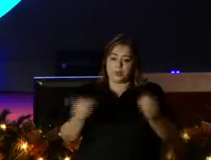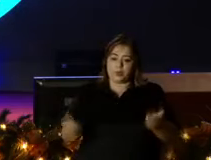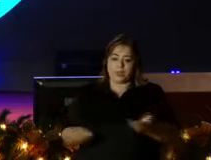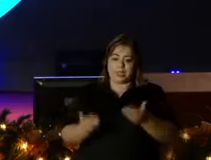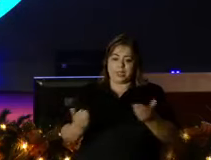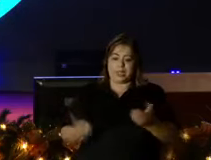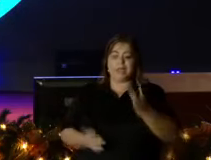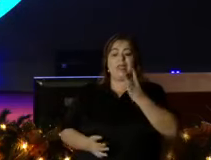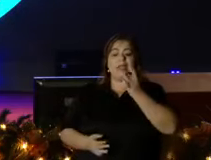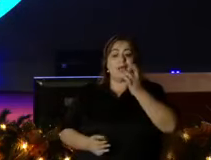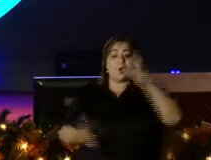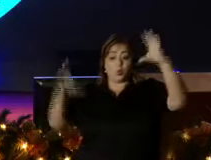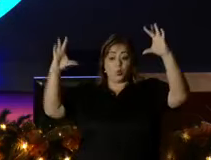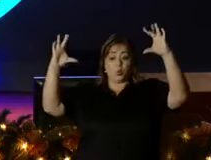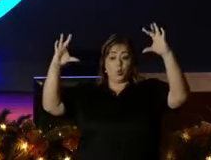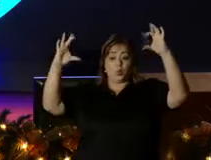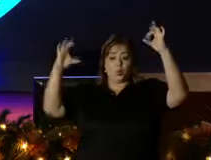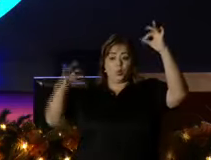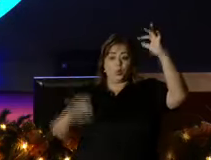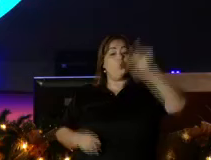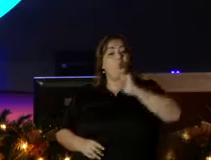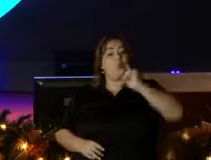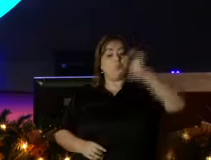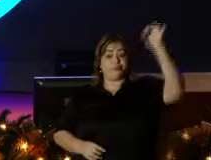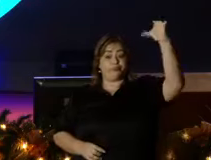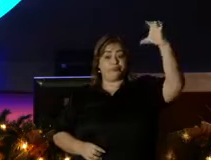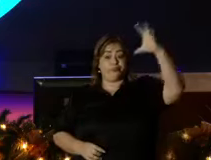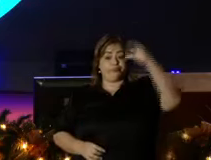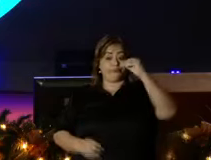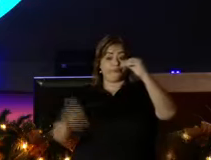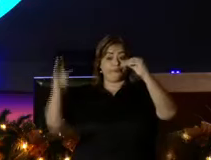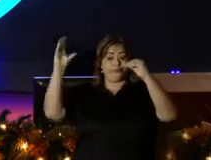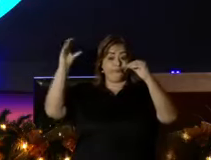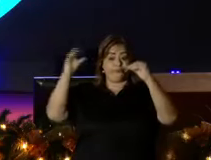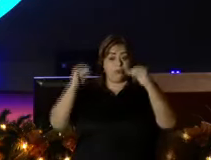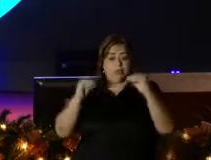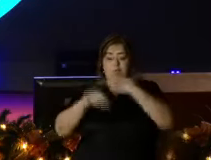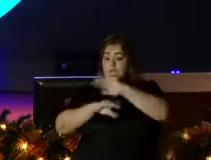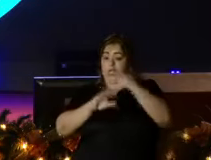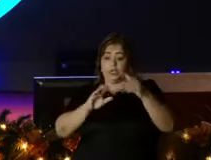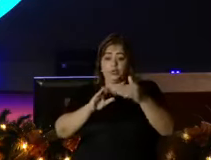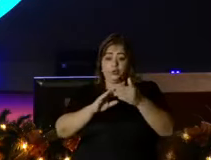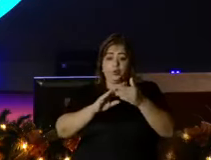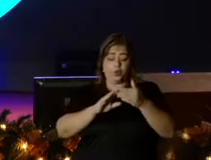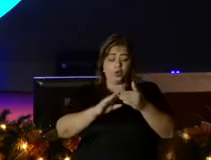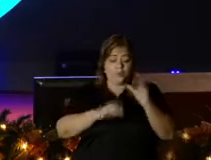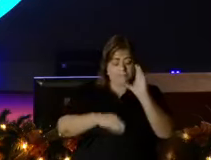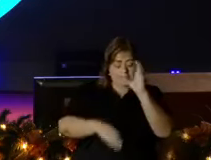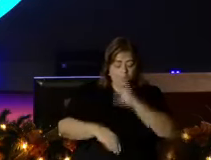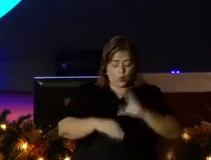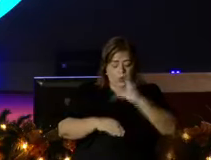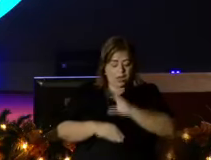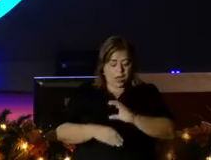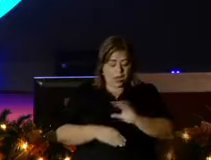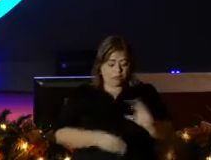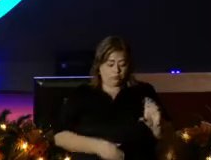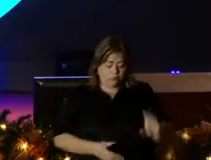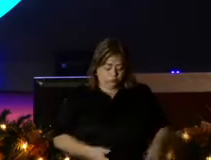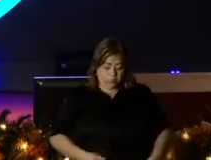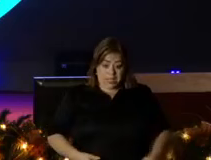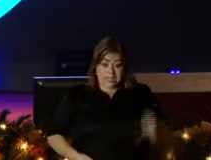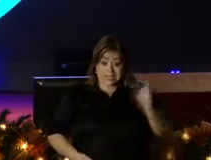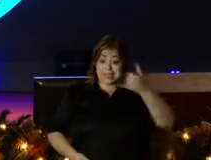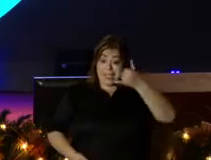las luces, ¿te acuerdas? Mientras adorábamos al Señor, y todos sacaron sus celulares y subieron sus luces, porque